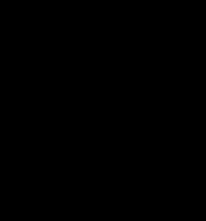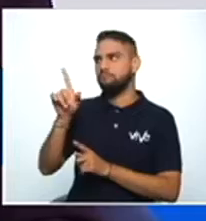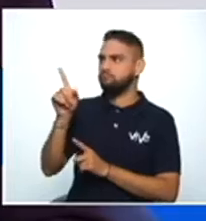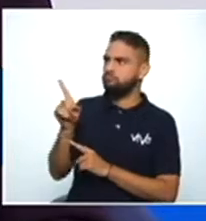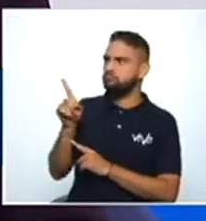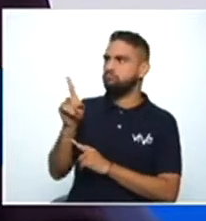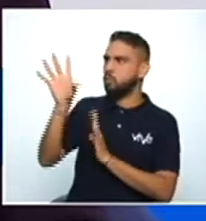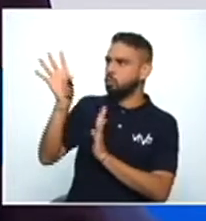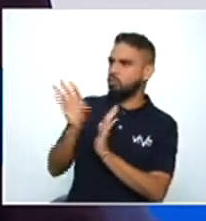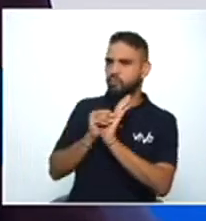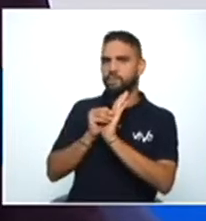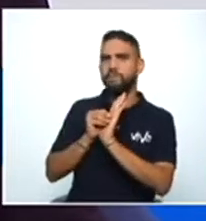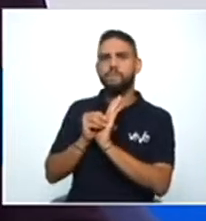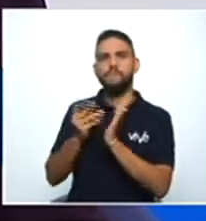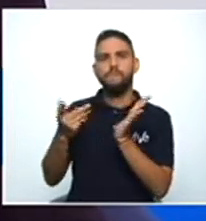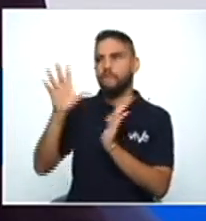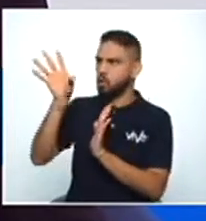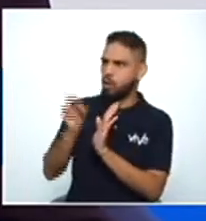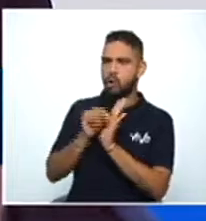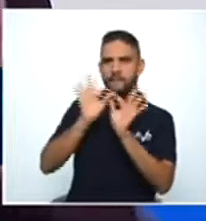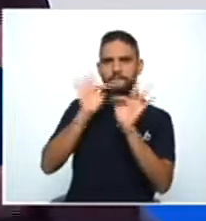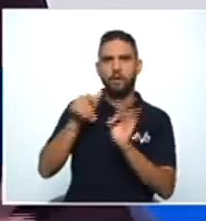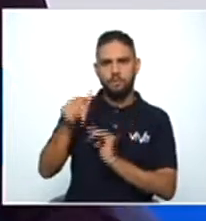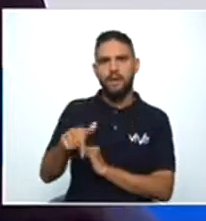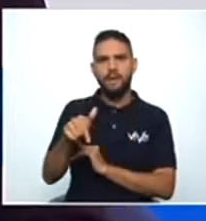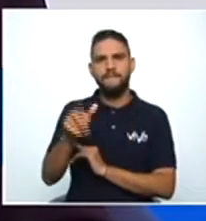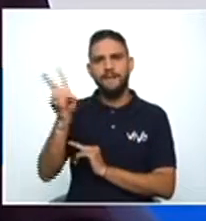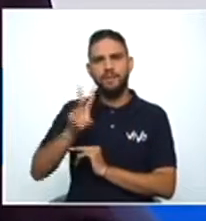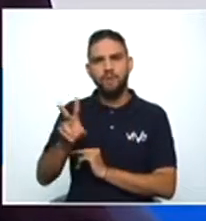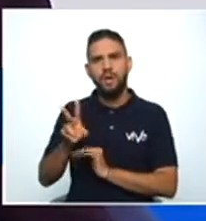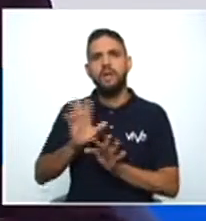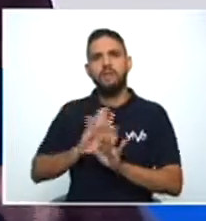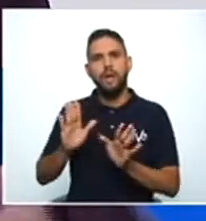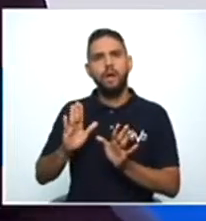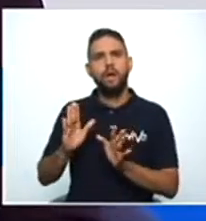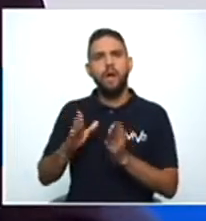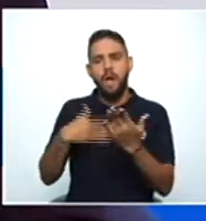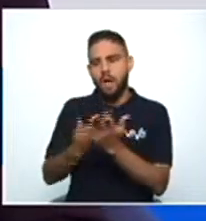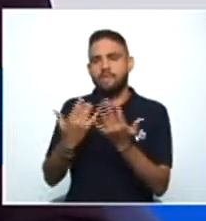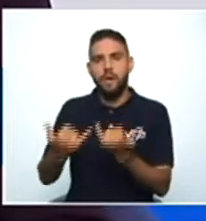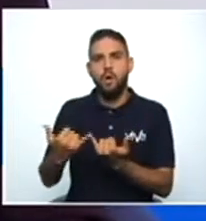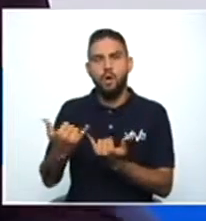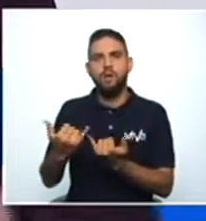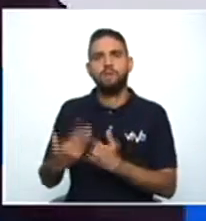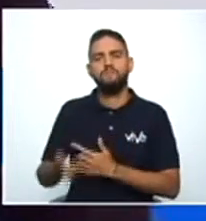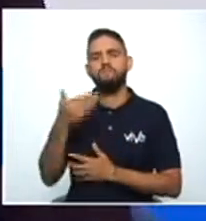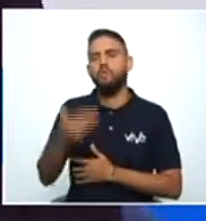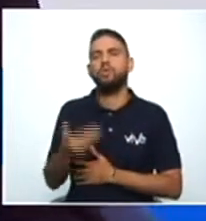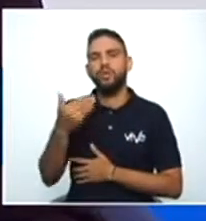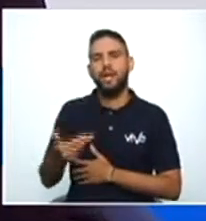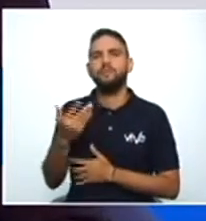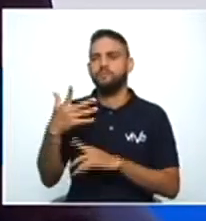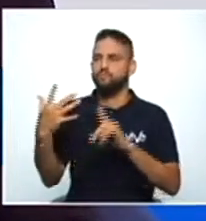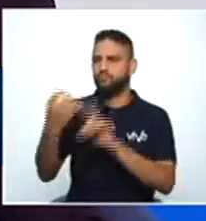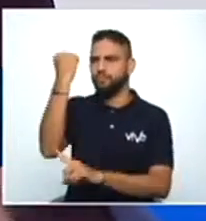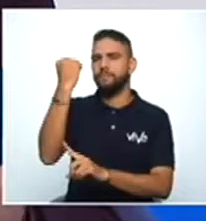la que posee el centro nacional del disco es precisamente que ha logrado en este momento histórico de alguna manera